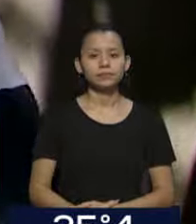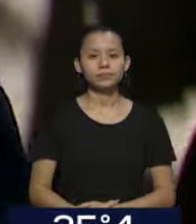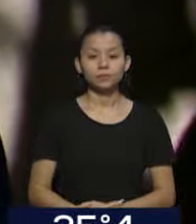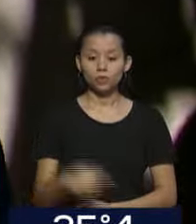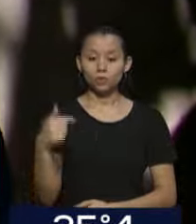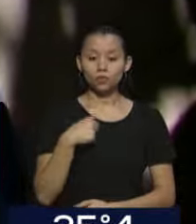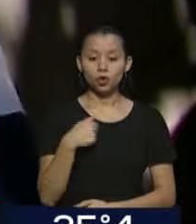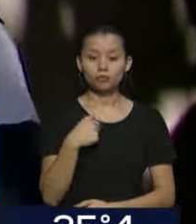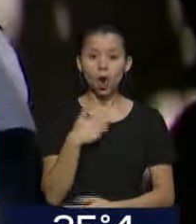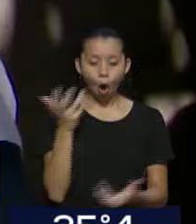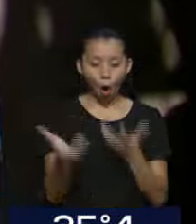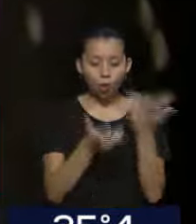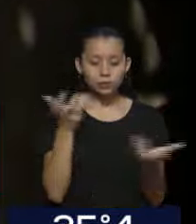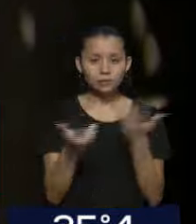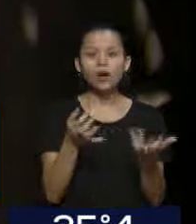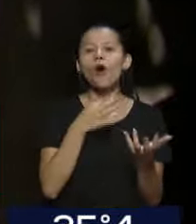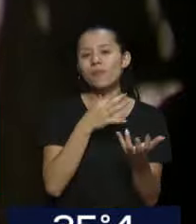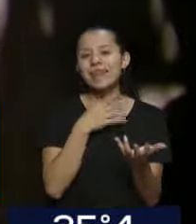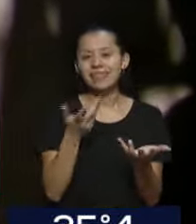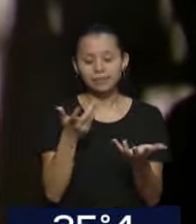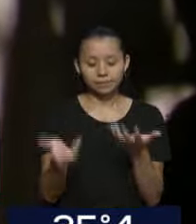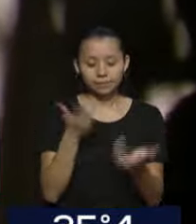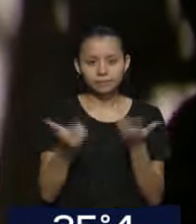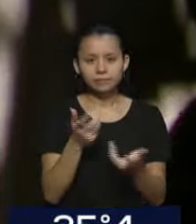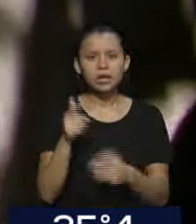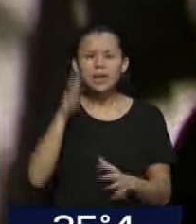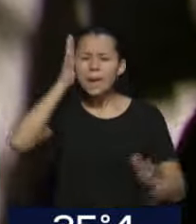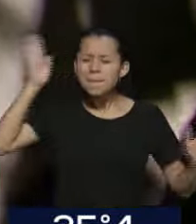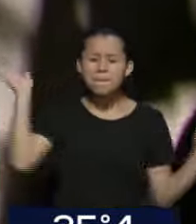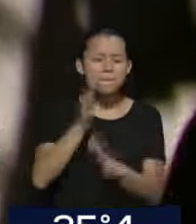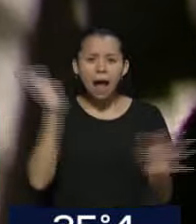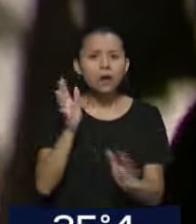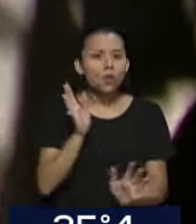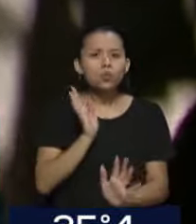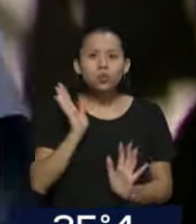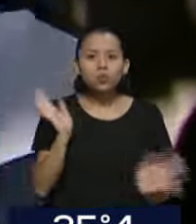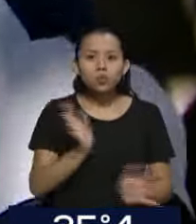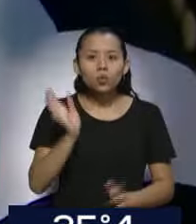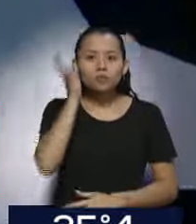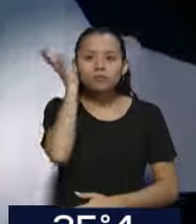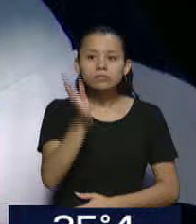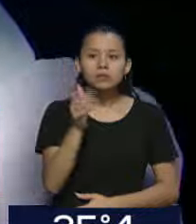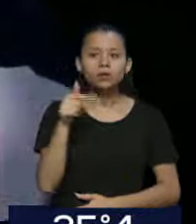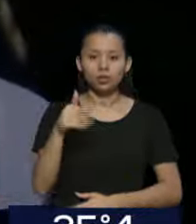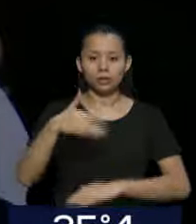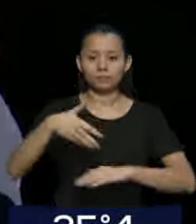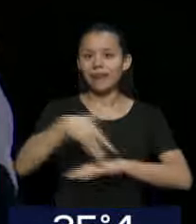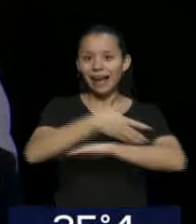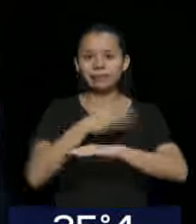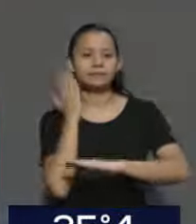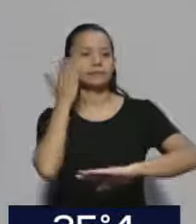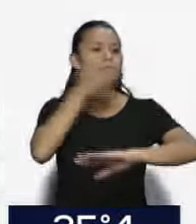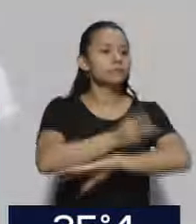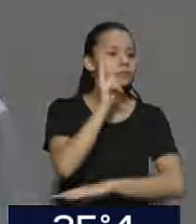comida, estaba en la parte de la cocina y se sintió el impacto, pero fuerte, fuerte, fuerte. Y ya cuando salí, nada, estaba el chico,